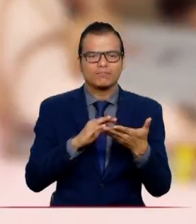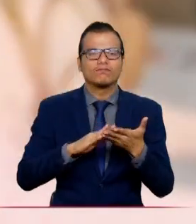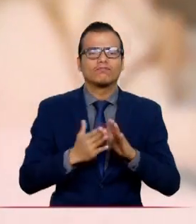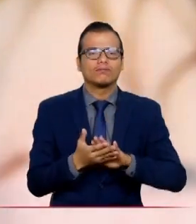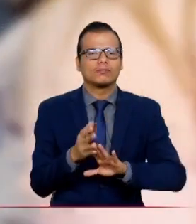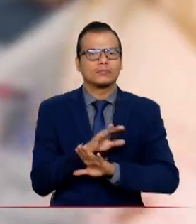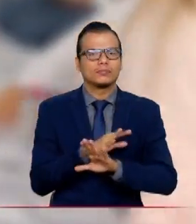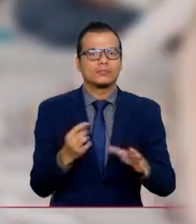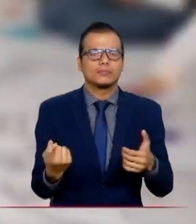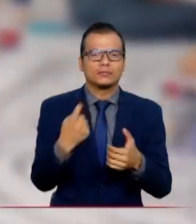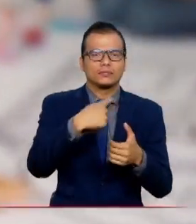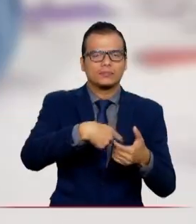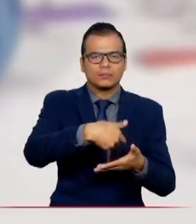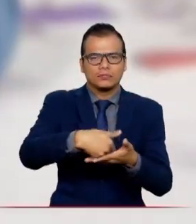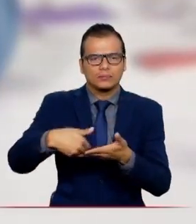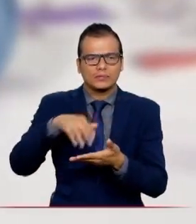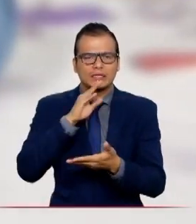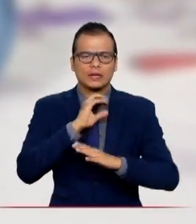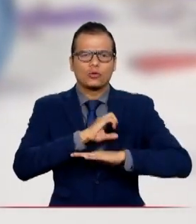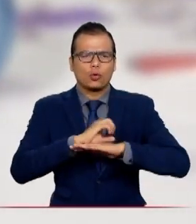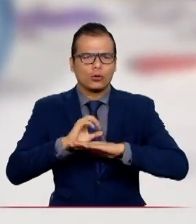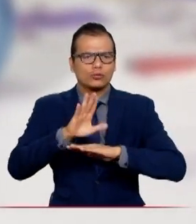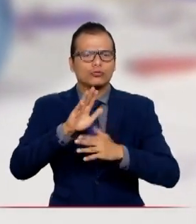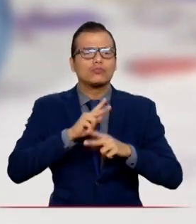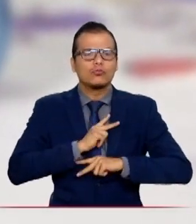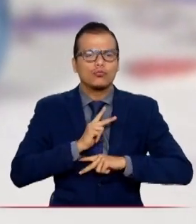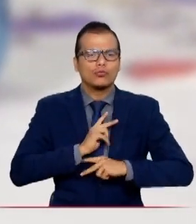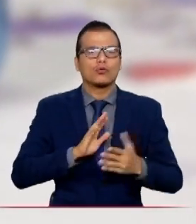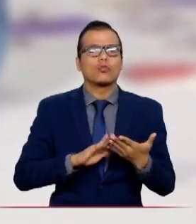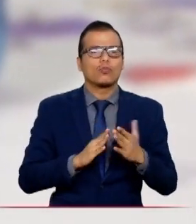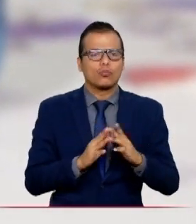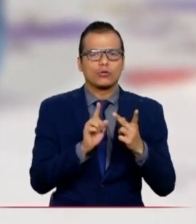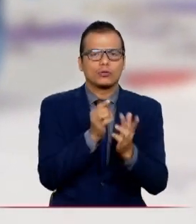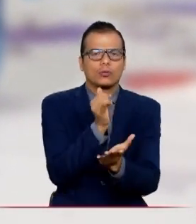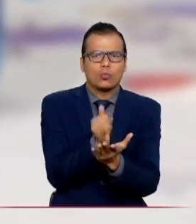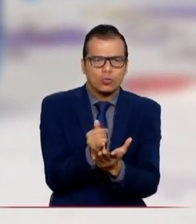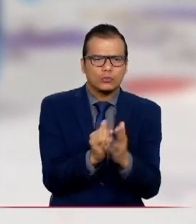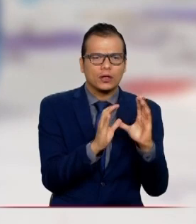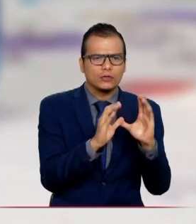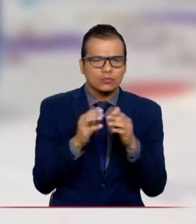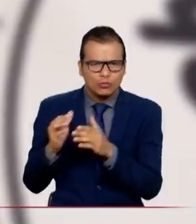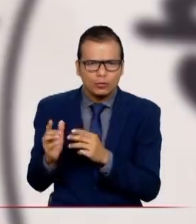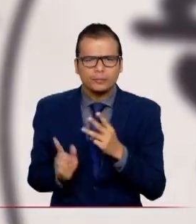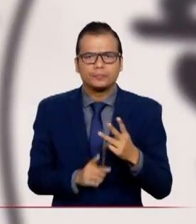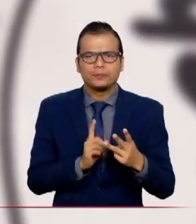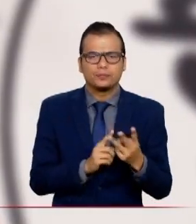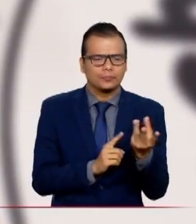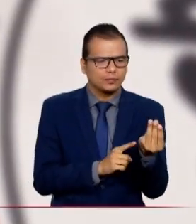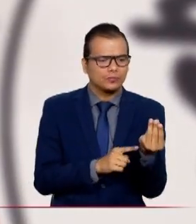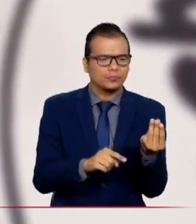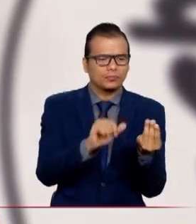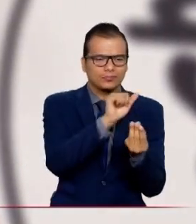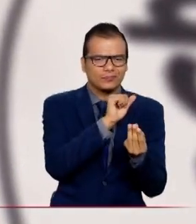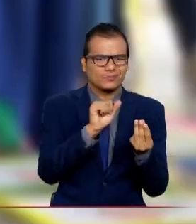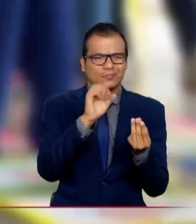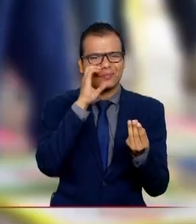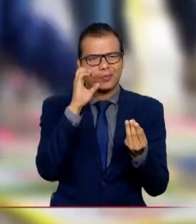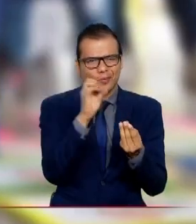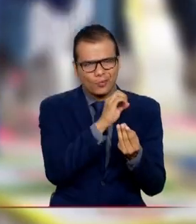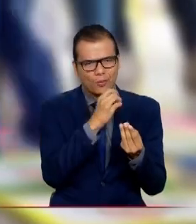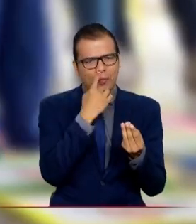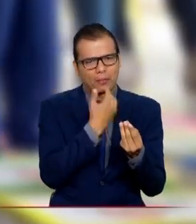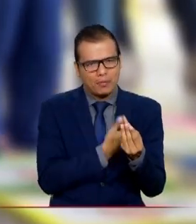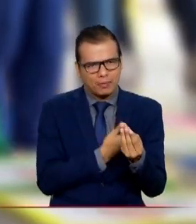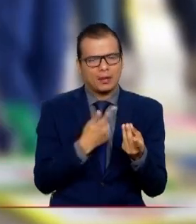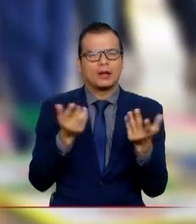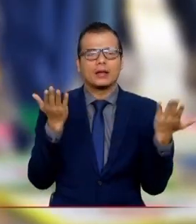mochila organizaciones comunitarias legalmente constituidas, juntas de acción comunal, agrupaciones de madres, padres de familia,